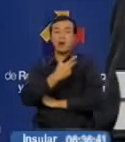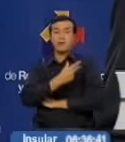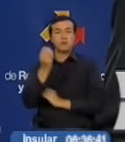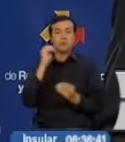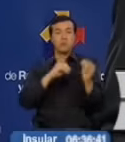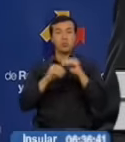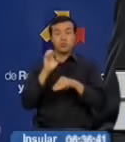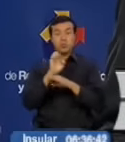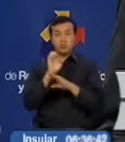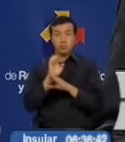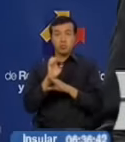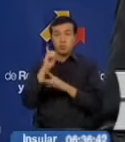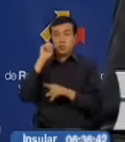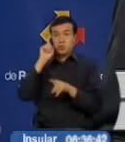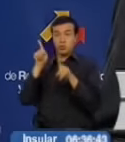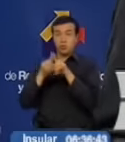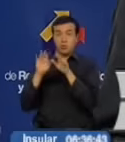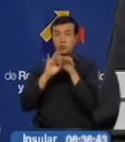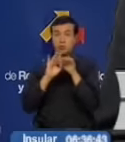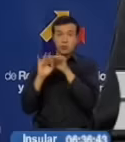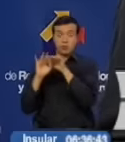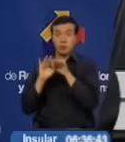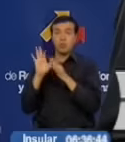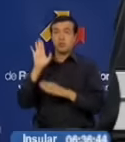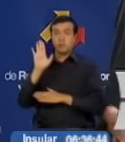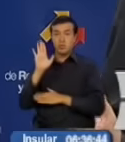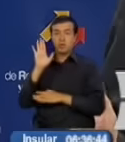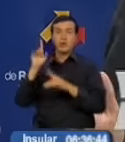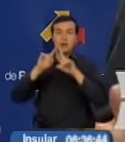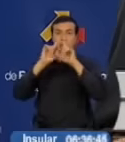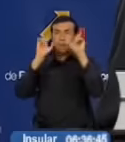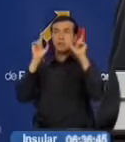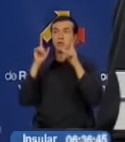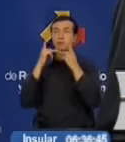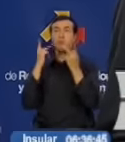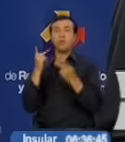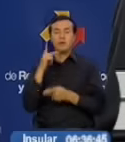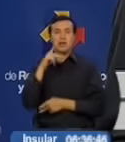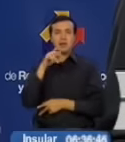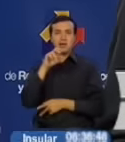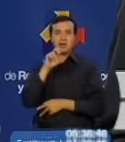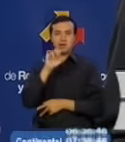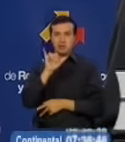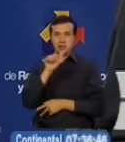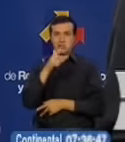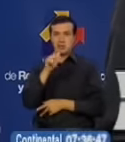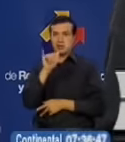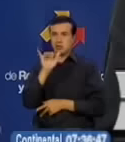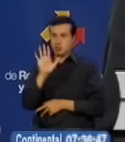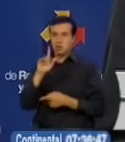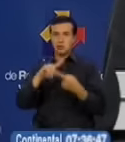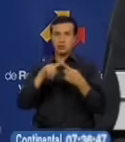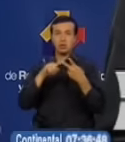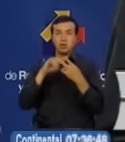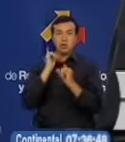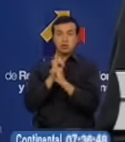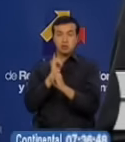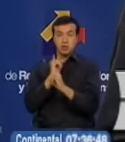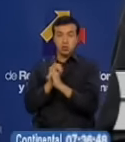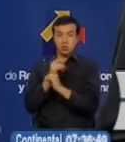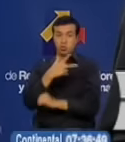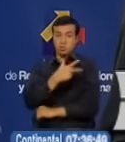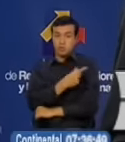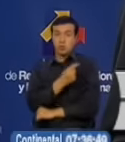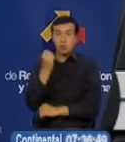Ecuador. Es el convenio de cooperación entre la empresa pública Yachay y el Instituto de Investigación de Vacunas